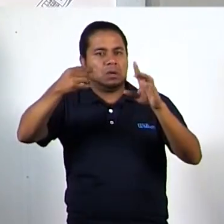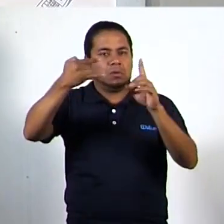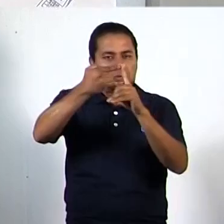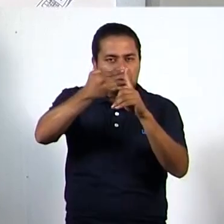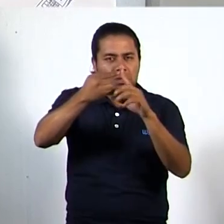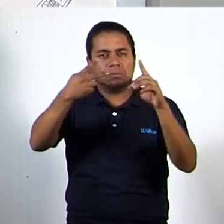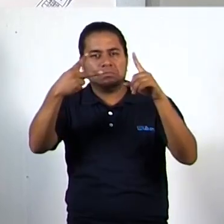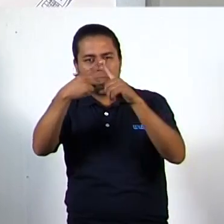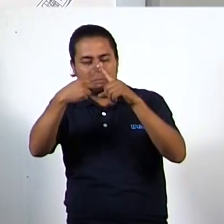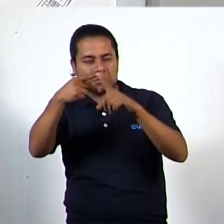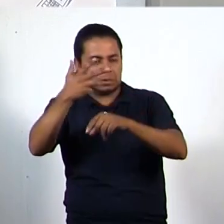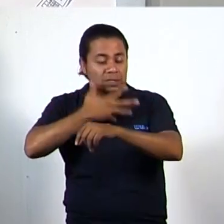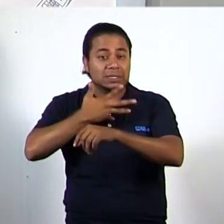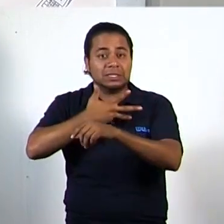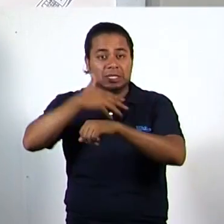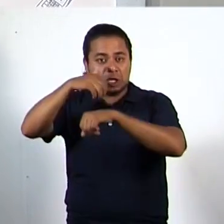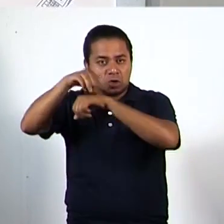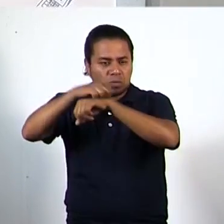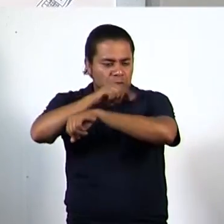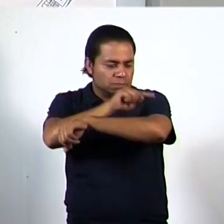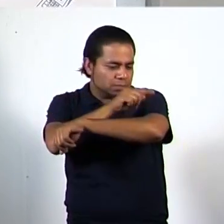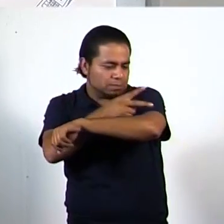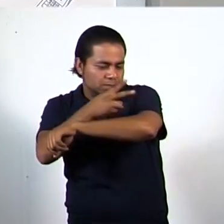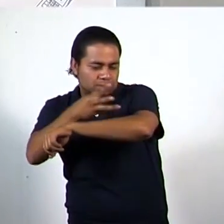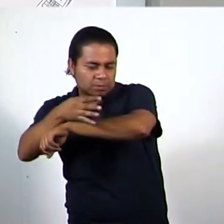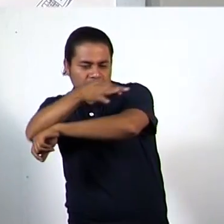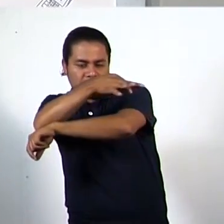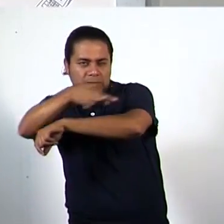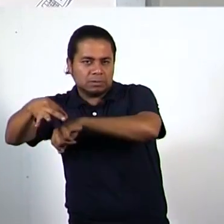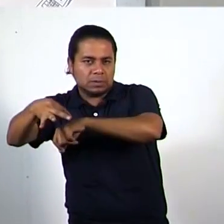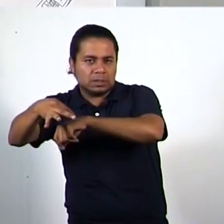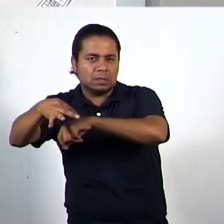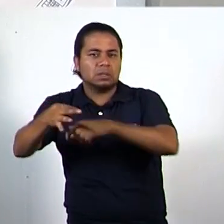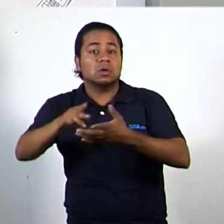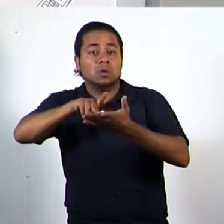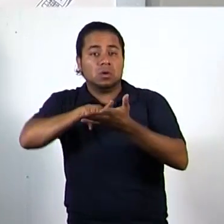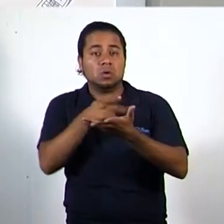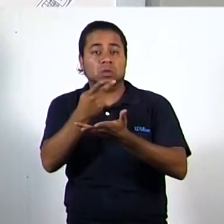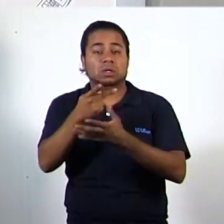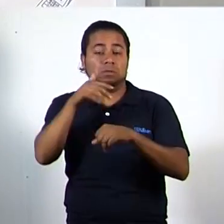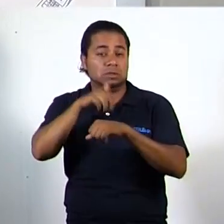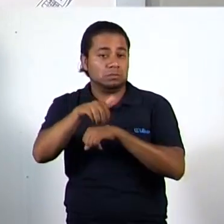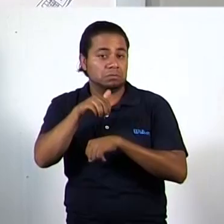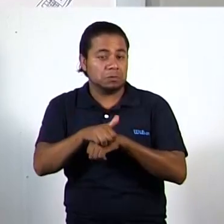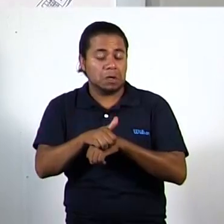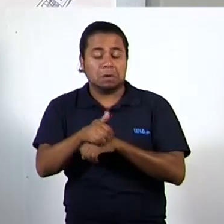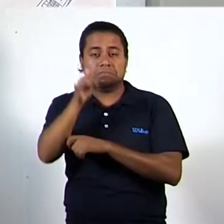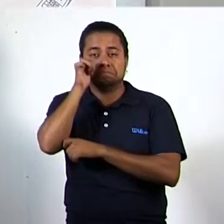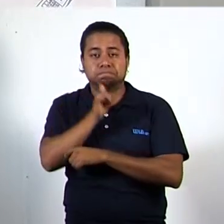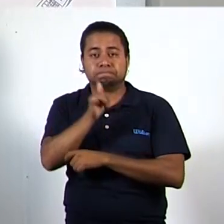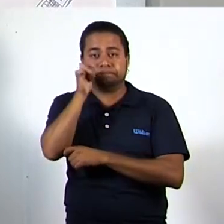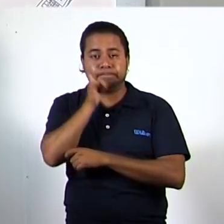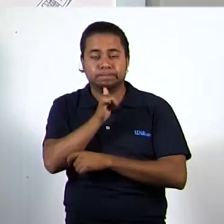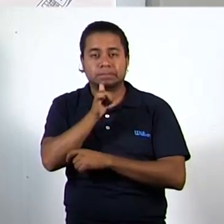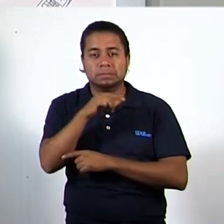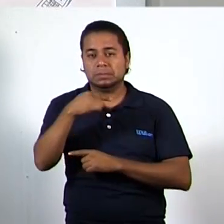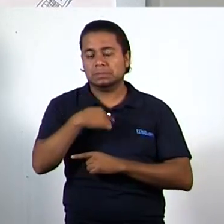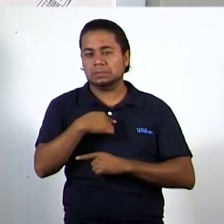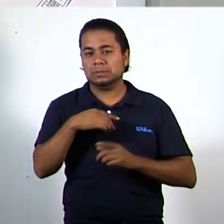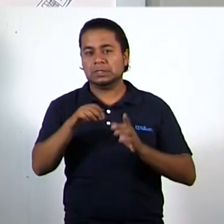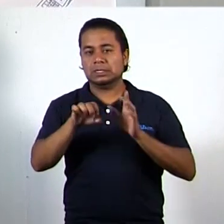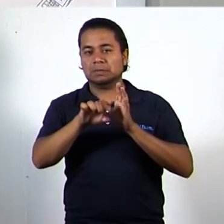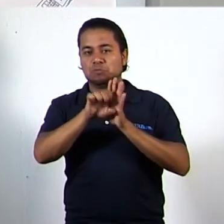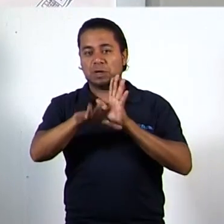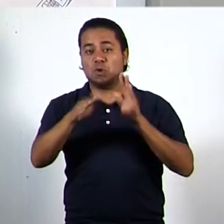triángulo. ¿Verdad que sí? Así es. ¿Dónde utilizamos otra vez los números? Sin duda alguna, nuestras casas tienen